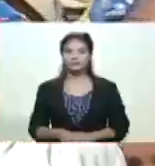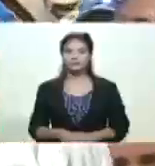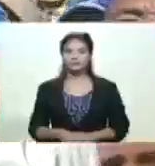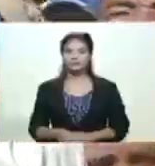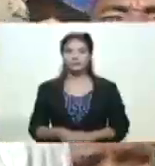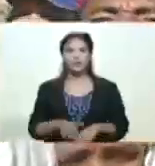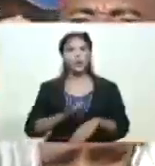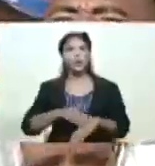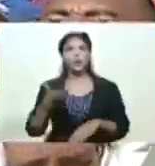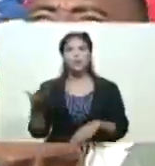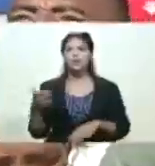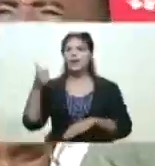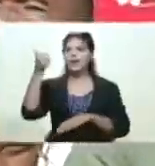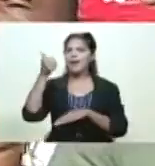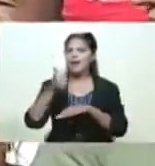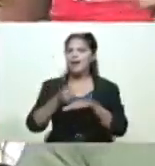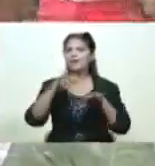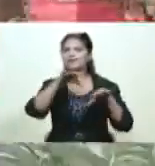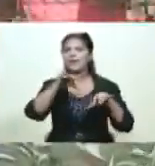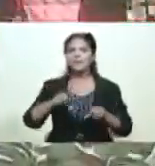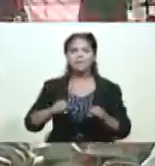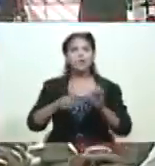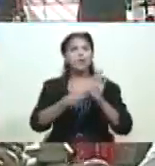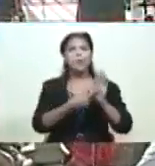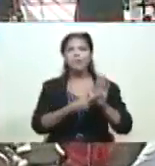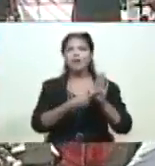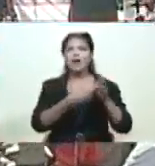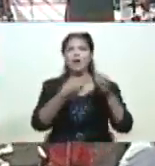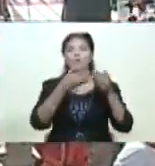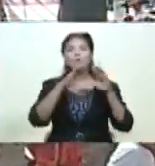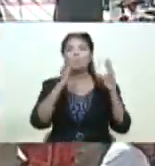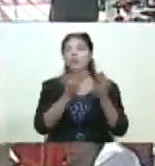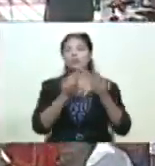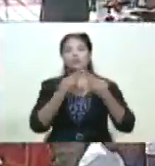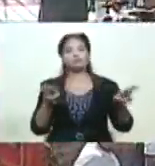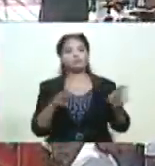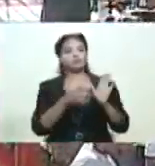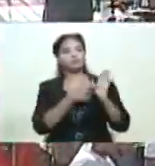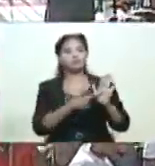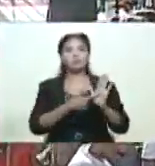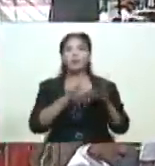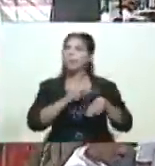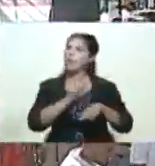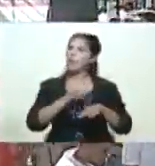¿Por qué el jefe del imperio quedó desnudo frente al mundo? ¿Por qué?